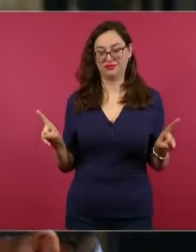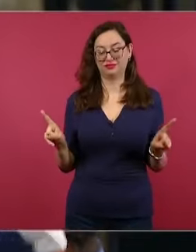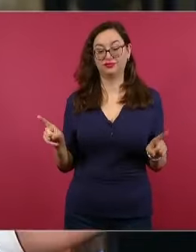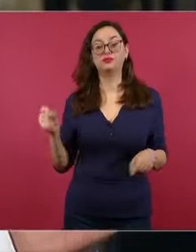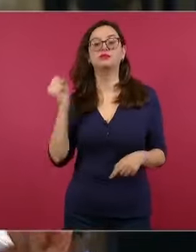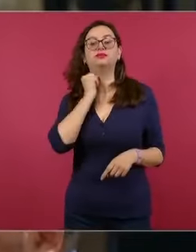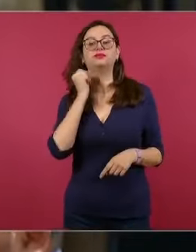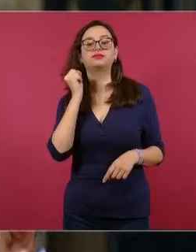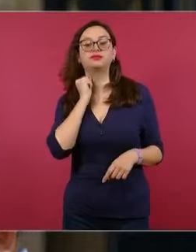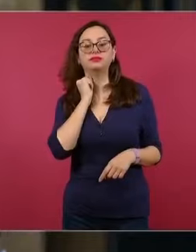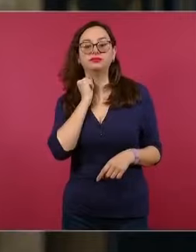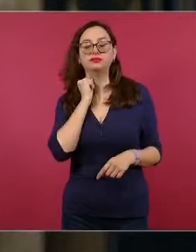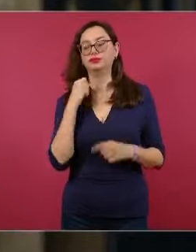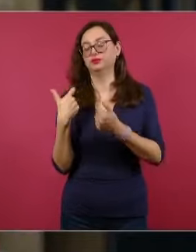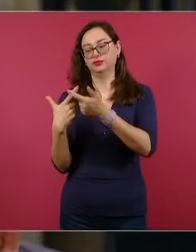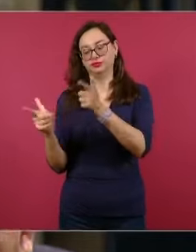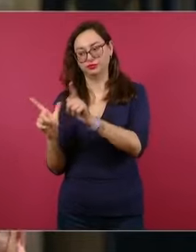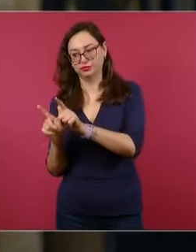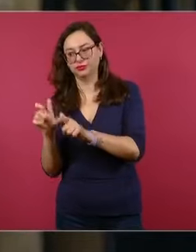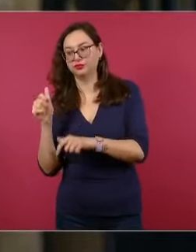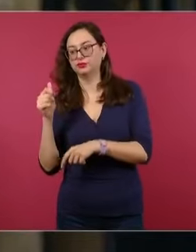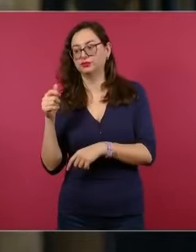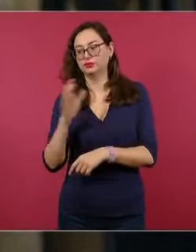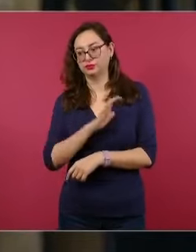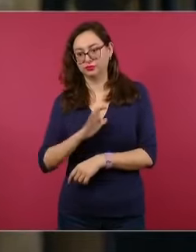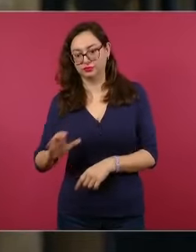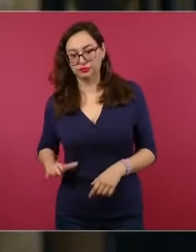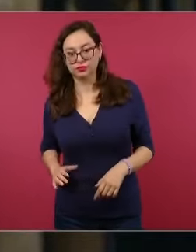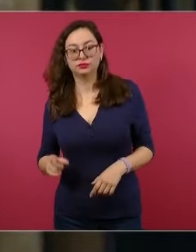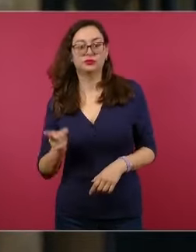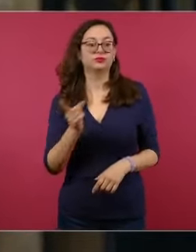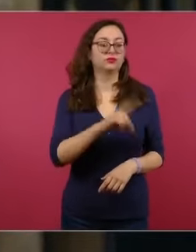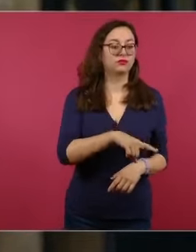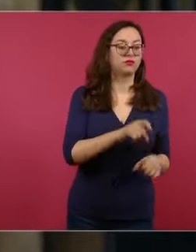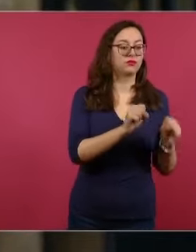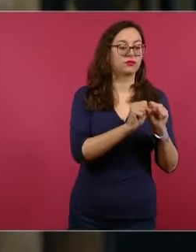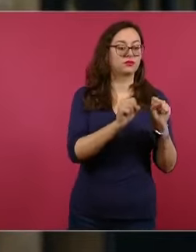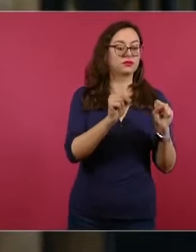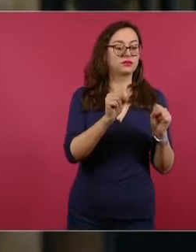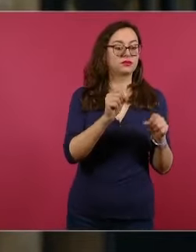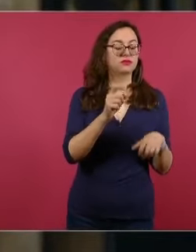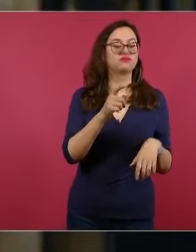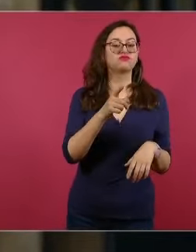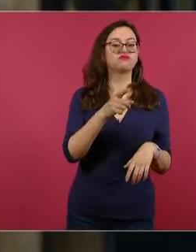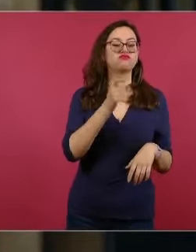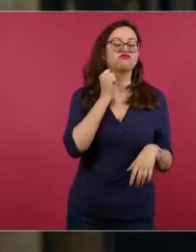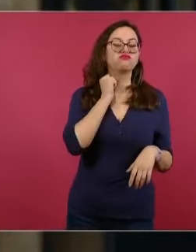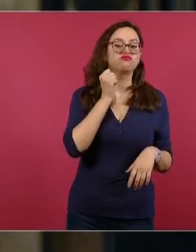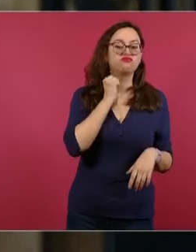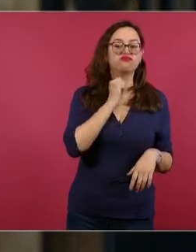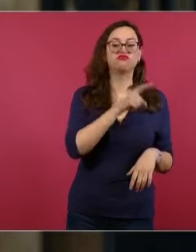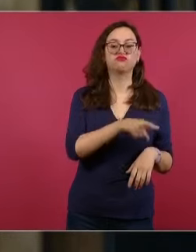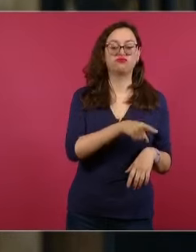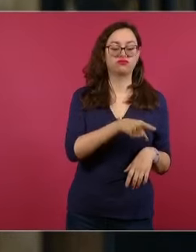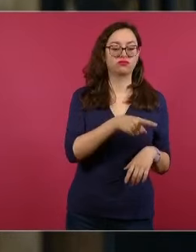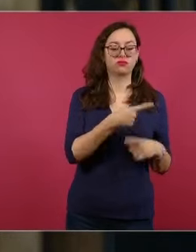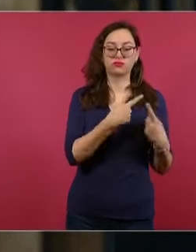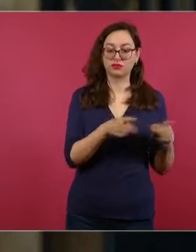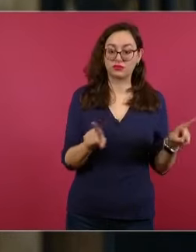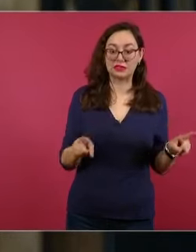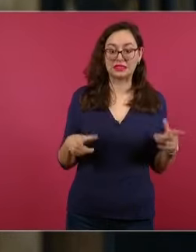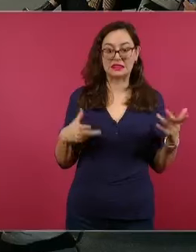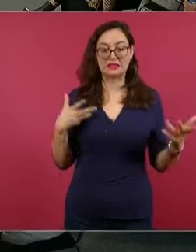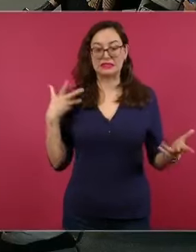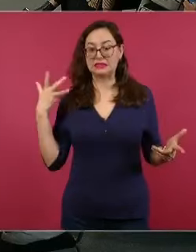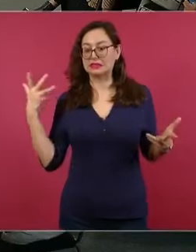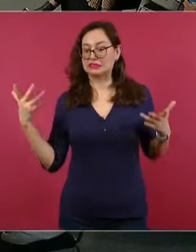ella por el partido verde y por el partido Morena va la hermana de la secretaria de seguridad entonces las agresiones han sido constantes la rua de